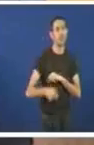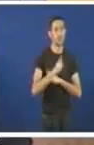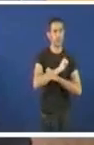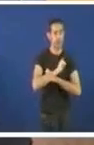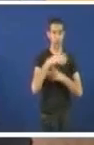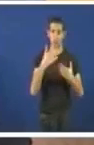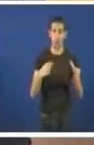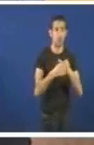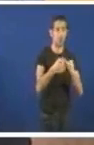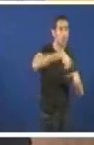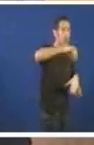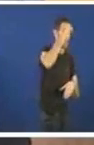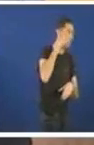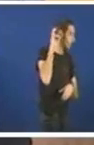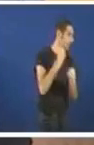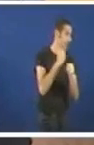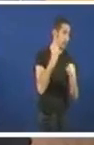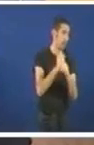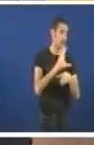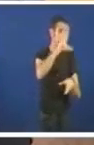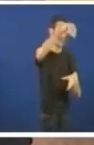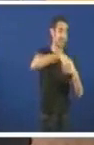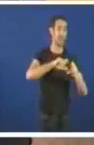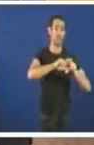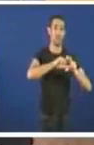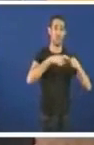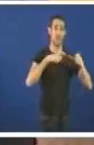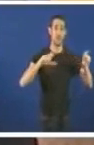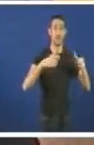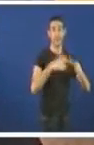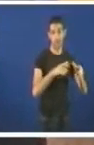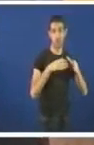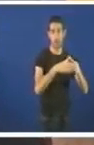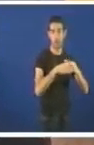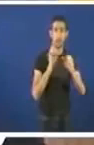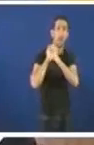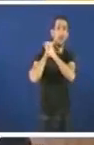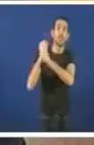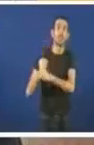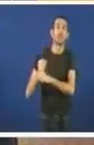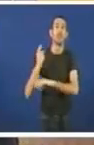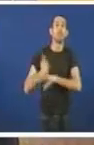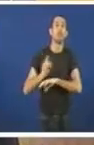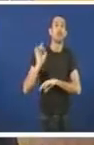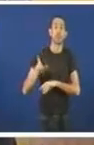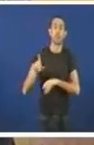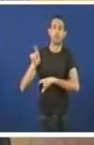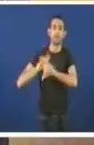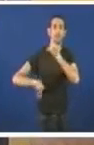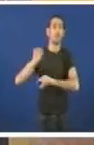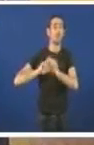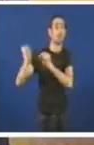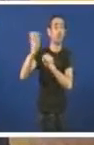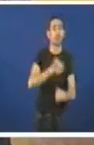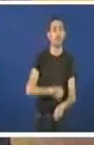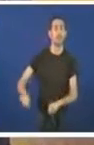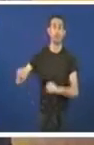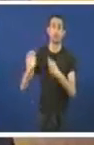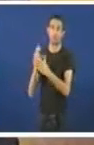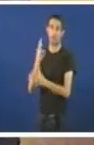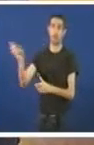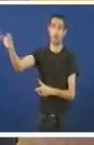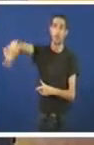momento os traballadores e as traballadoras dependen única e exclusivamente remate, por favor, do que defenda e do que decida o Partido Popular. O